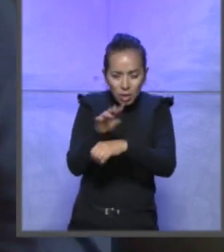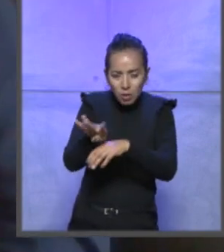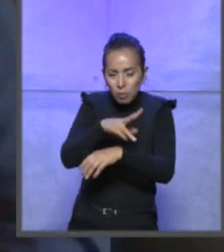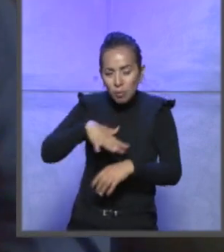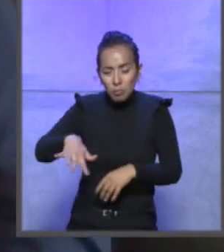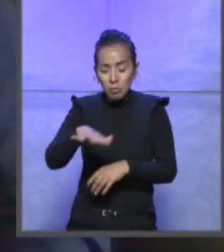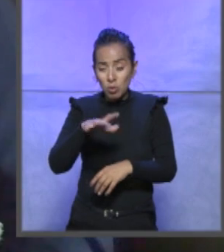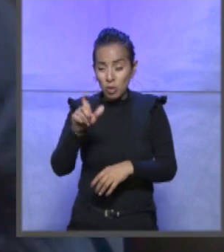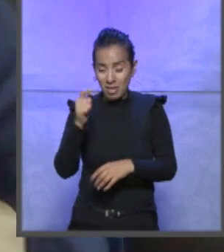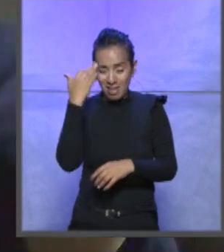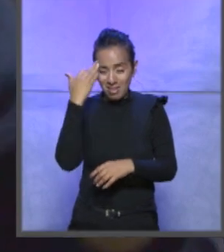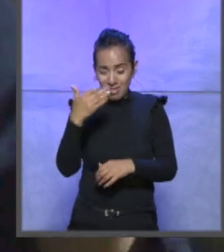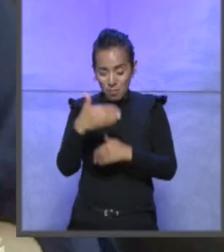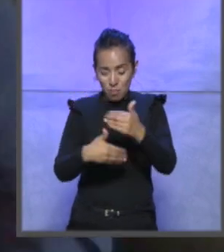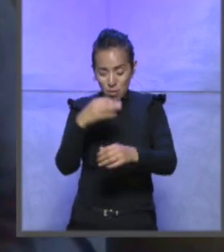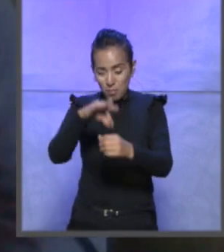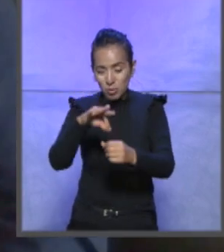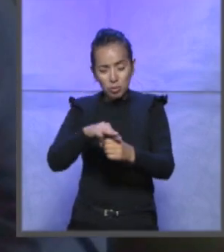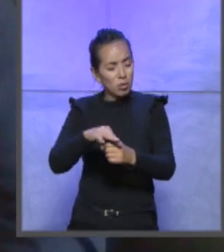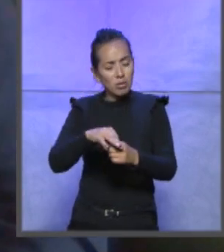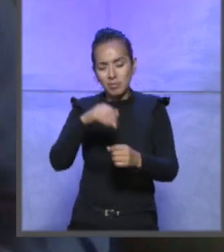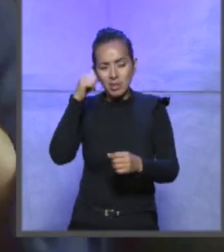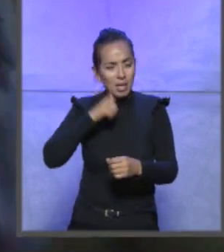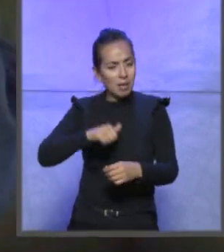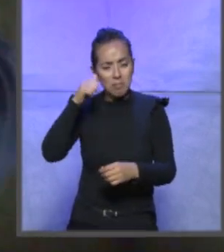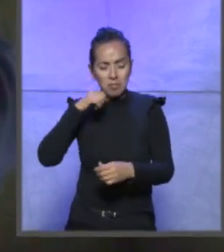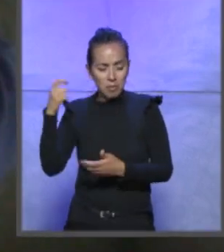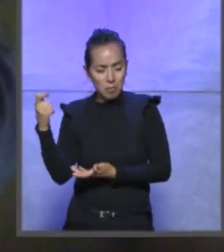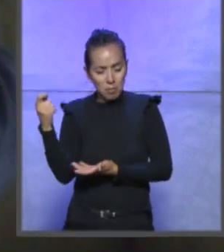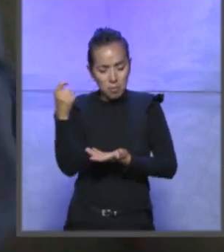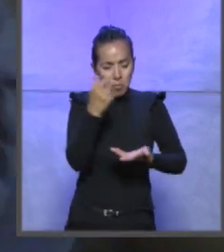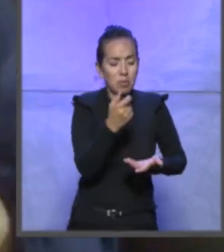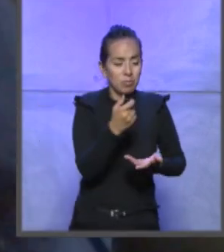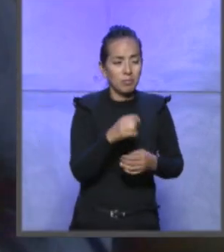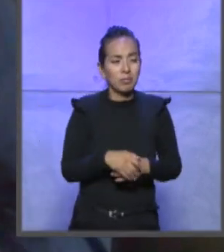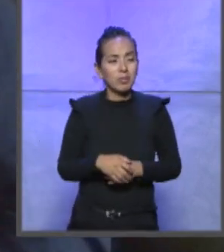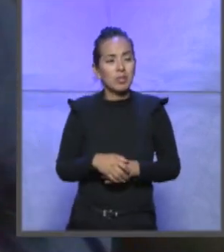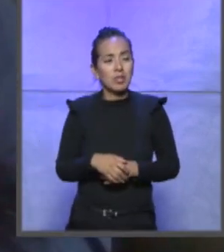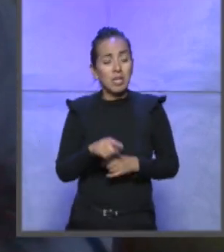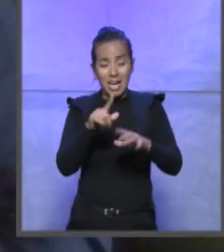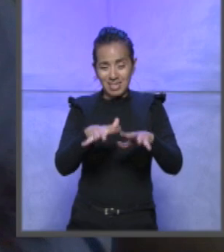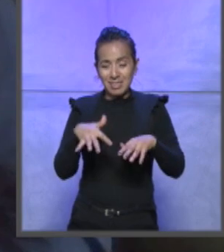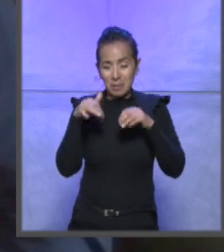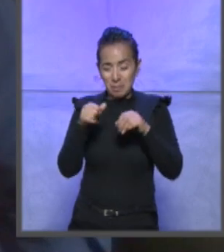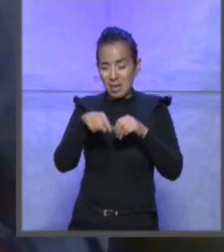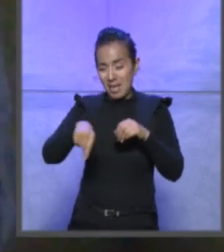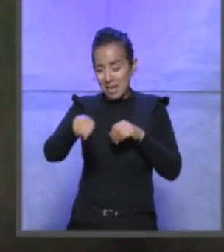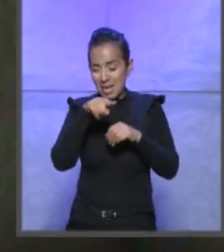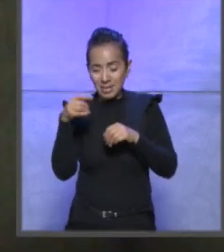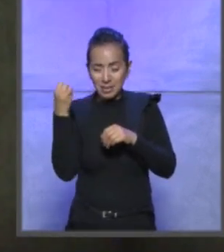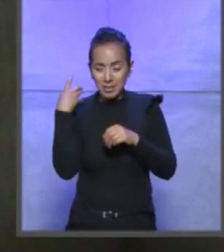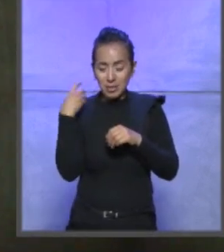en tiempo electoral, sino todos los años, ¿no? Y en las actividades ordinarias que tienen los partidos